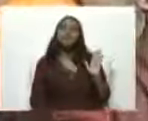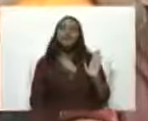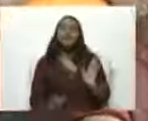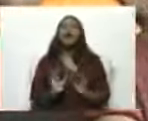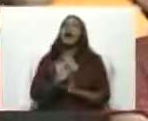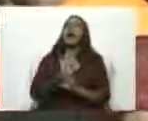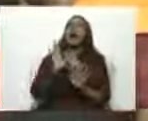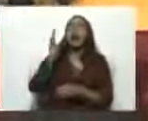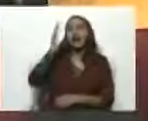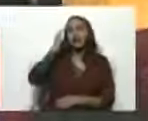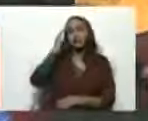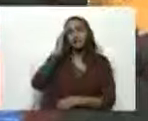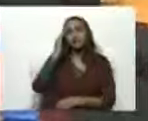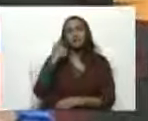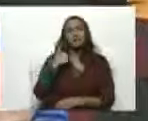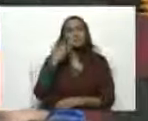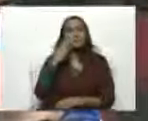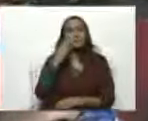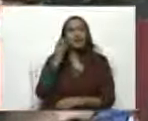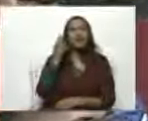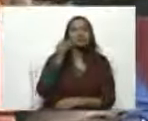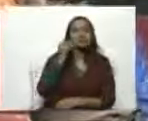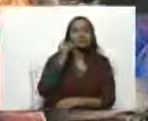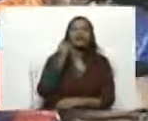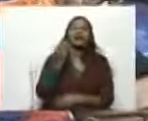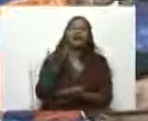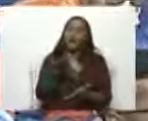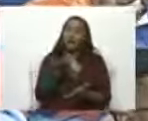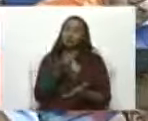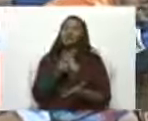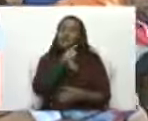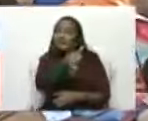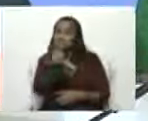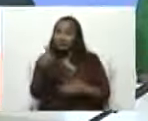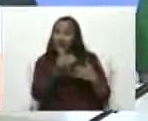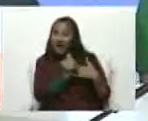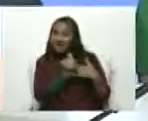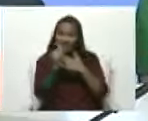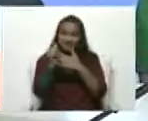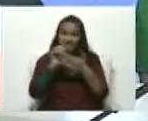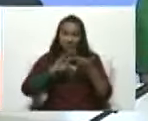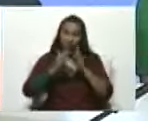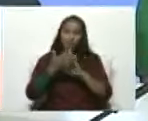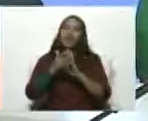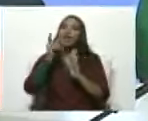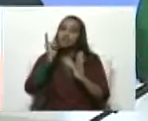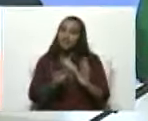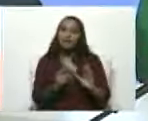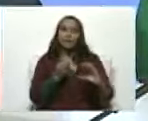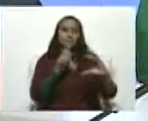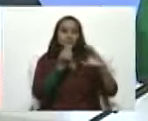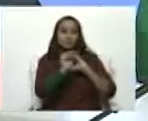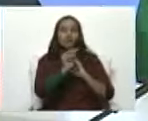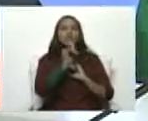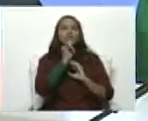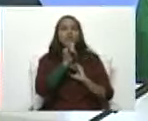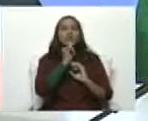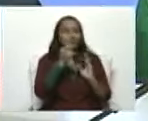Y esa es la obligación de cada quien. La revisión permanente. ¿Eh? Yo no me voy a conformar que yo te vi. No, yo tengo que chequear que